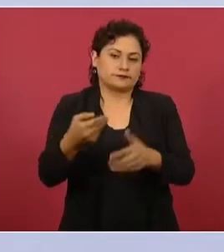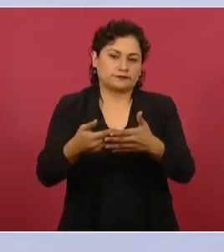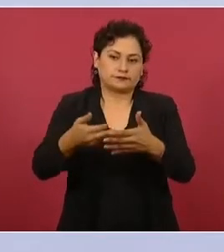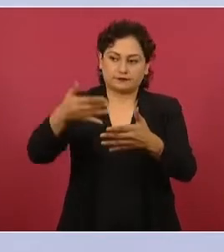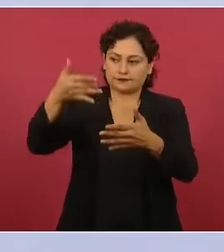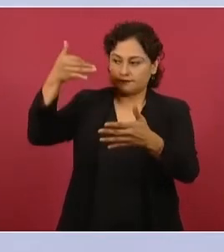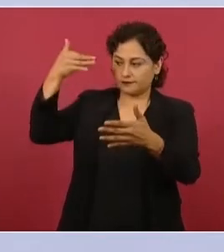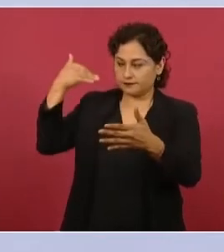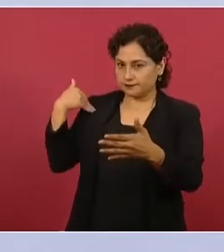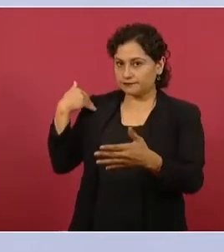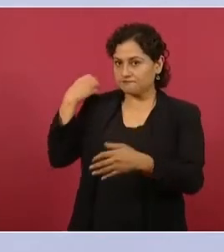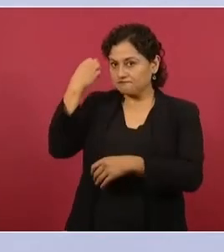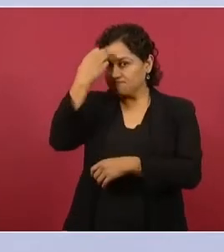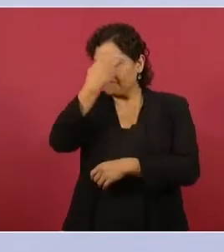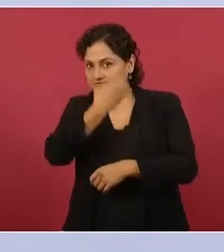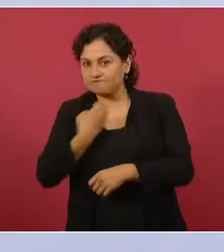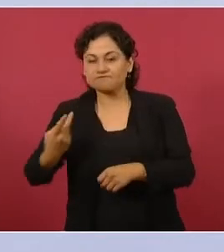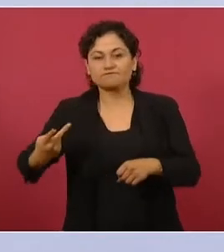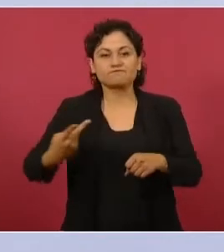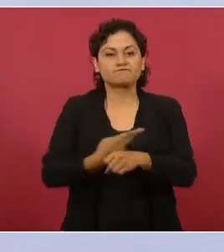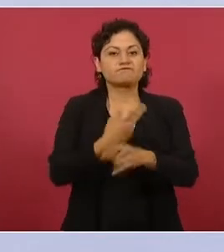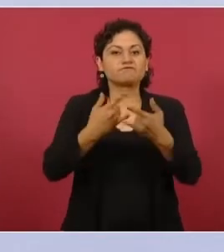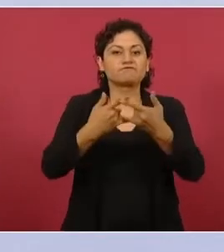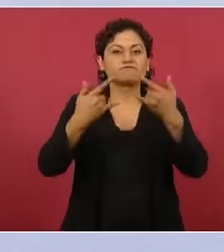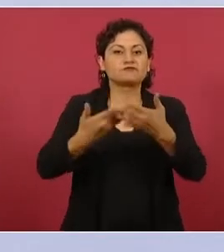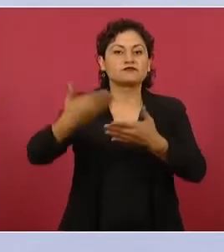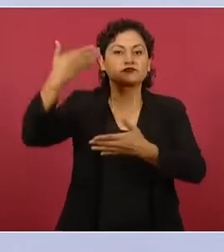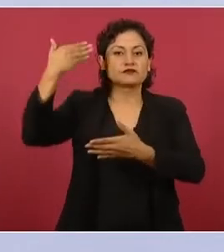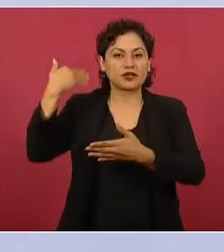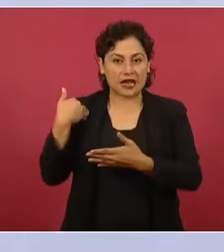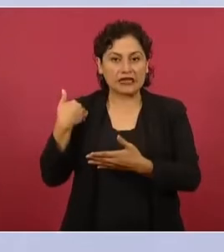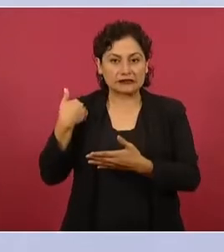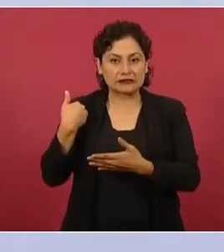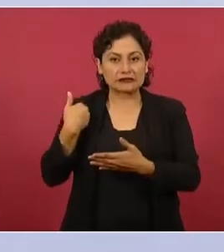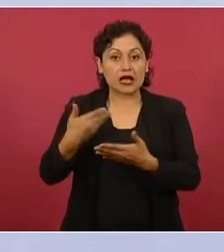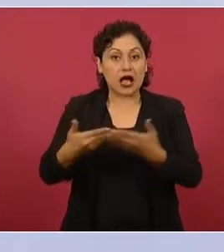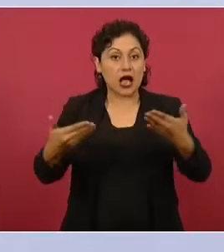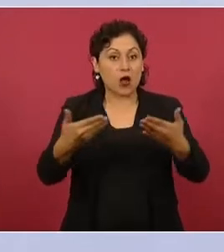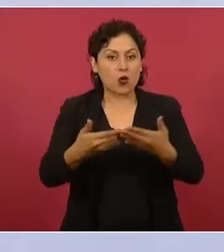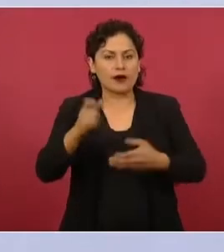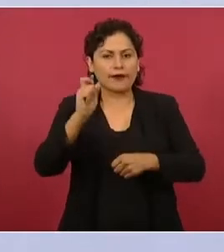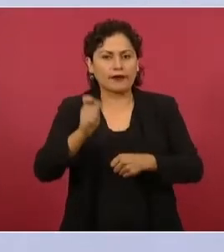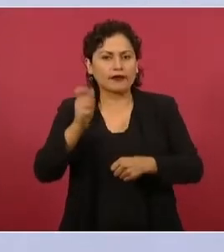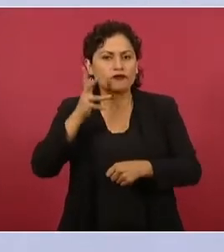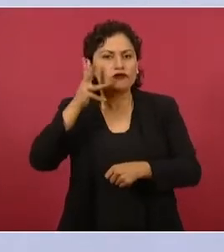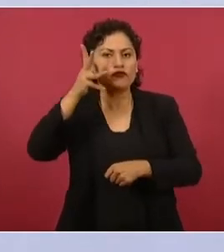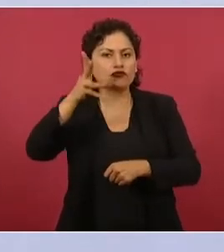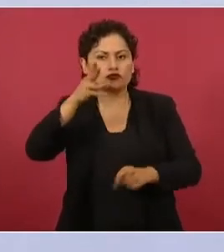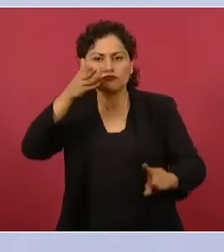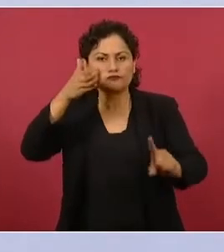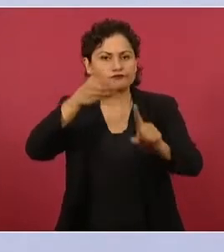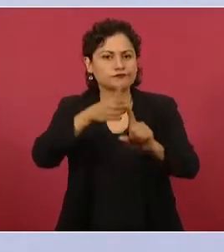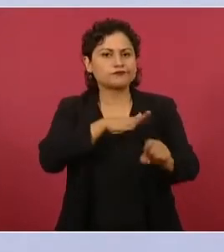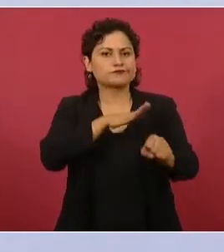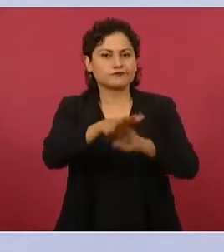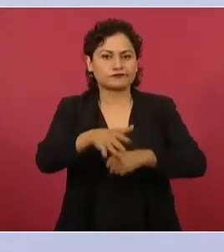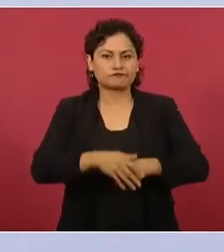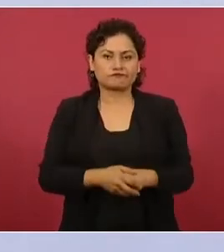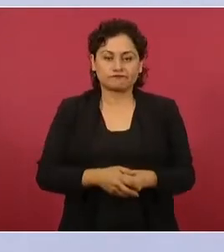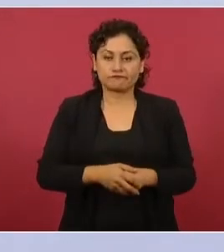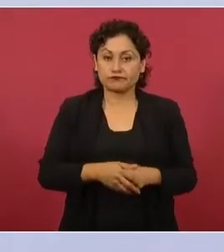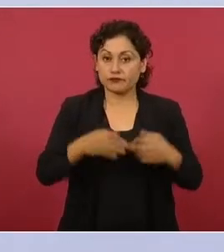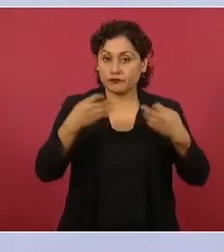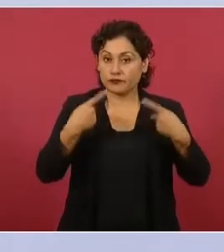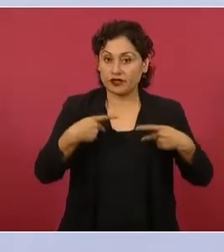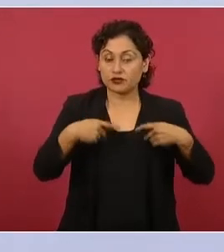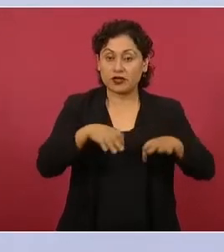por su pasado, contextualizar el presente y delinear el futuro. Los derechos de los trabajadores están vinculados al